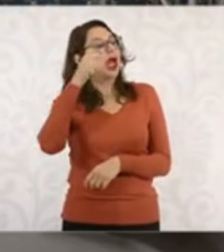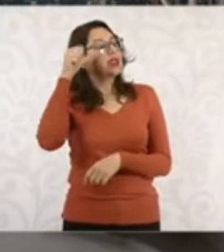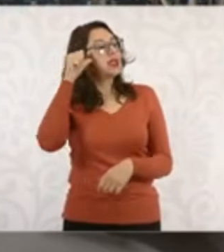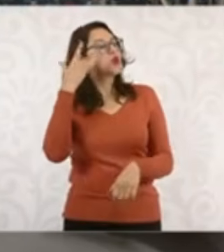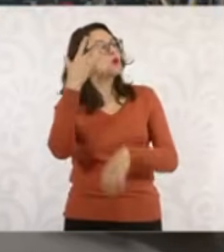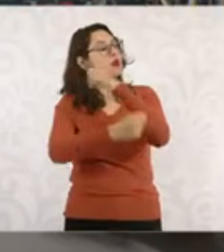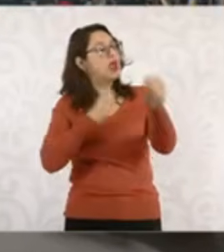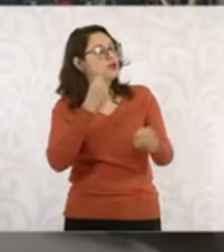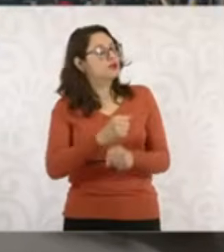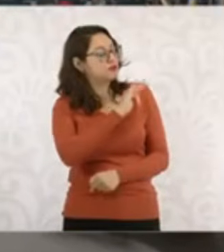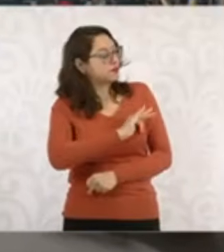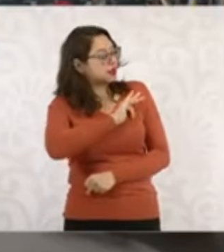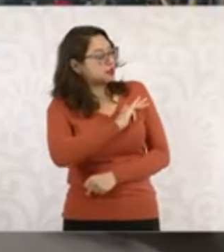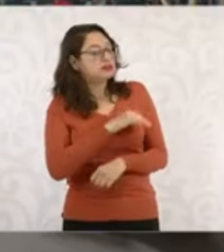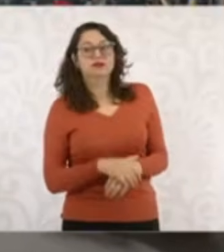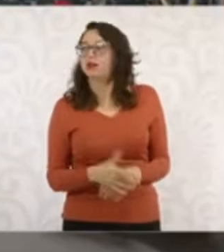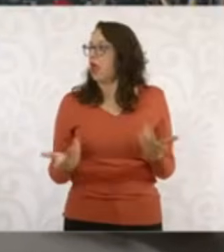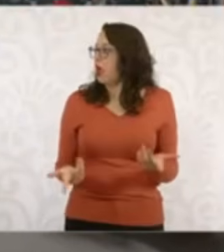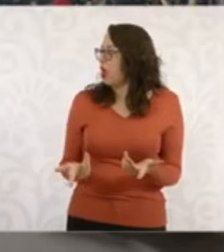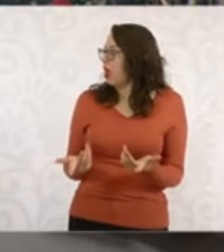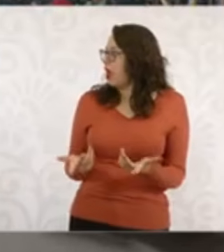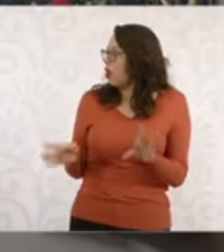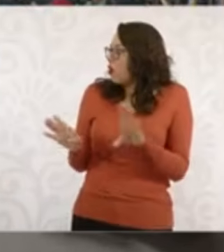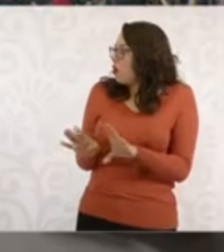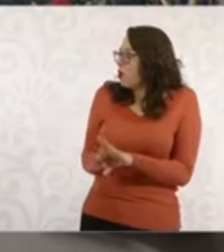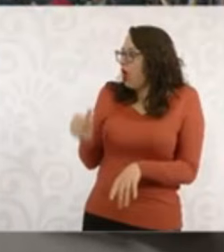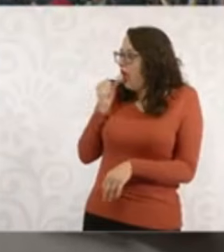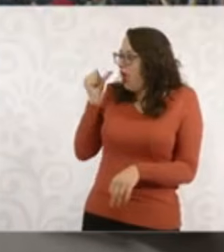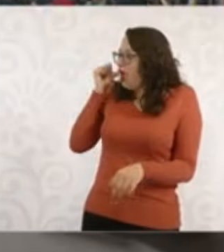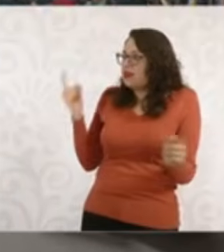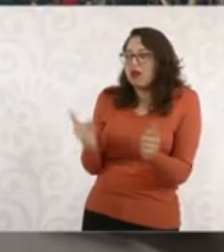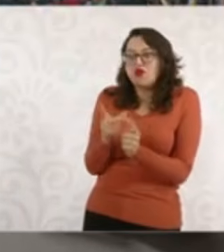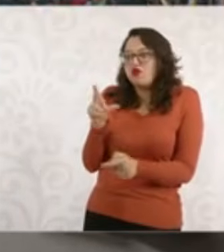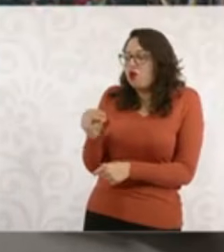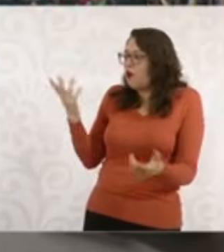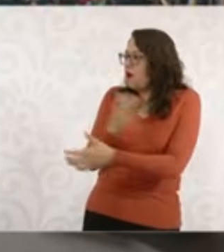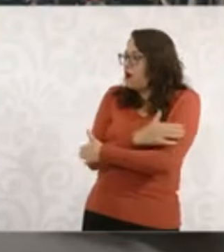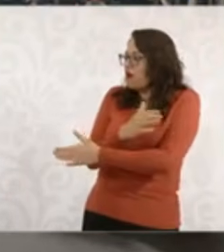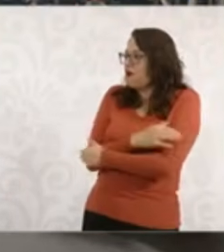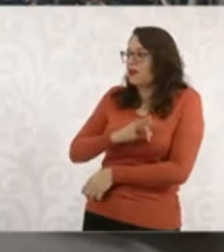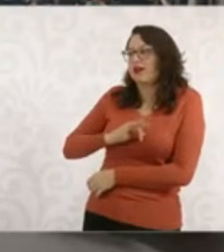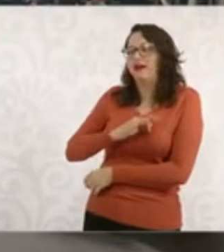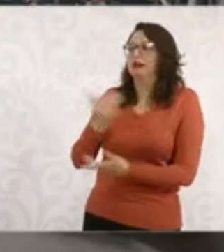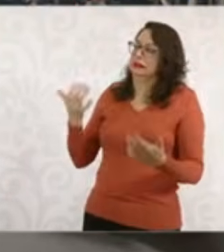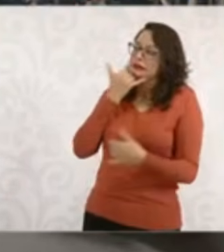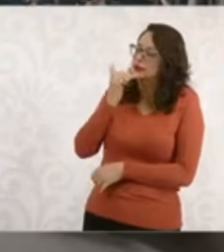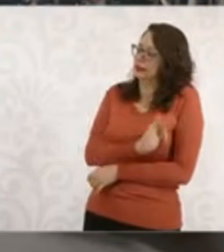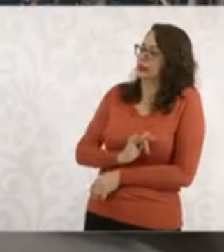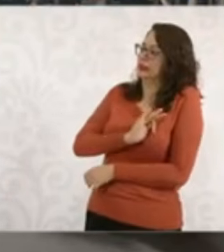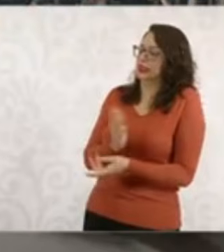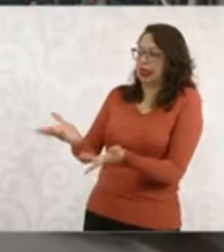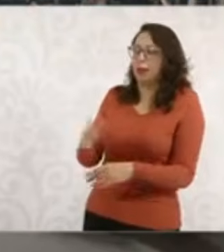felicidades. Ayer nos vimos y no lo felicitamos. Felicidades. Sí. Preguntarle cómo va ese tema de